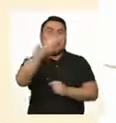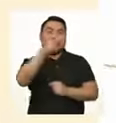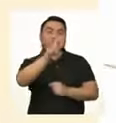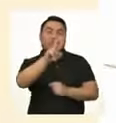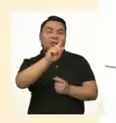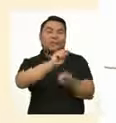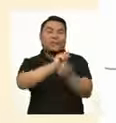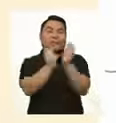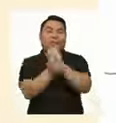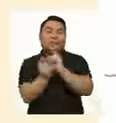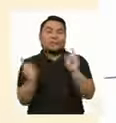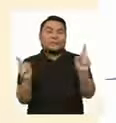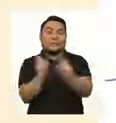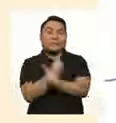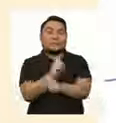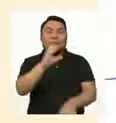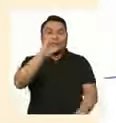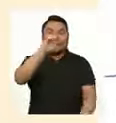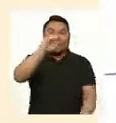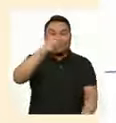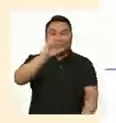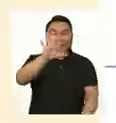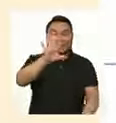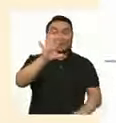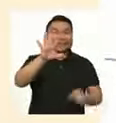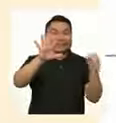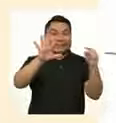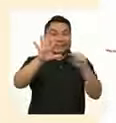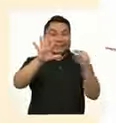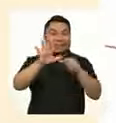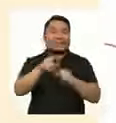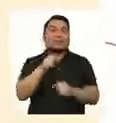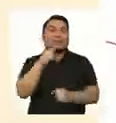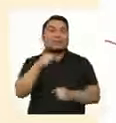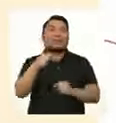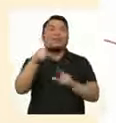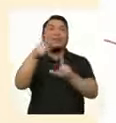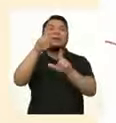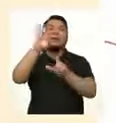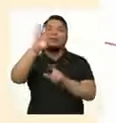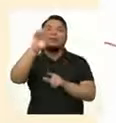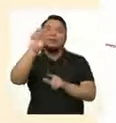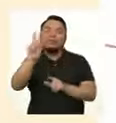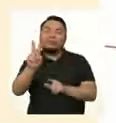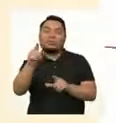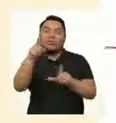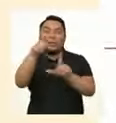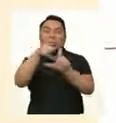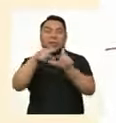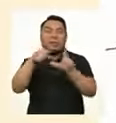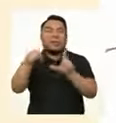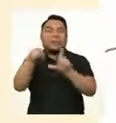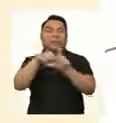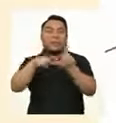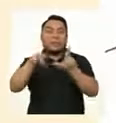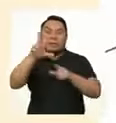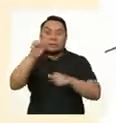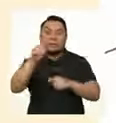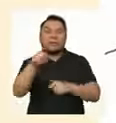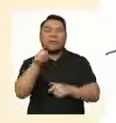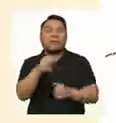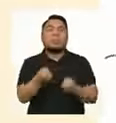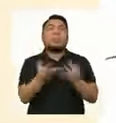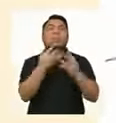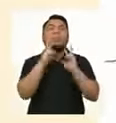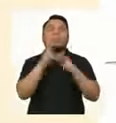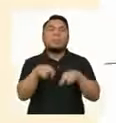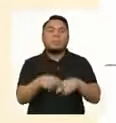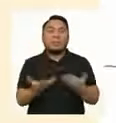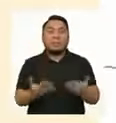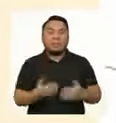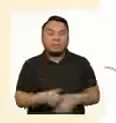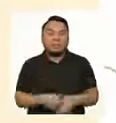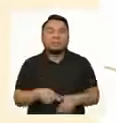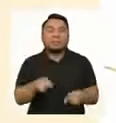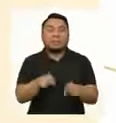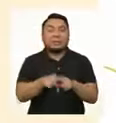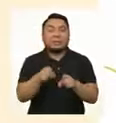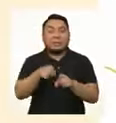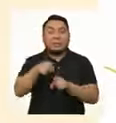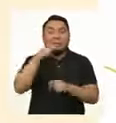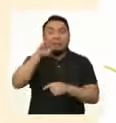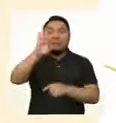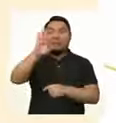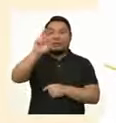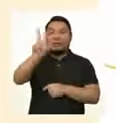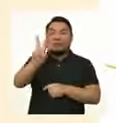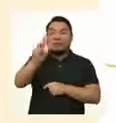que es 5 décimos, y n igual a 30. La expresión quedaría 5 décimos es igual al cociente de f